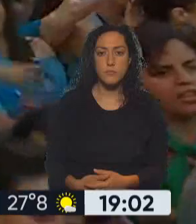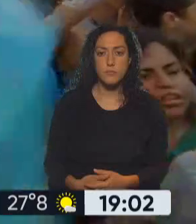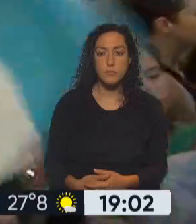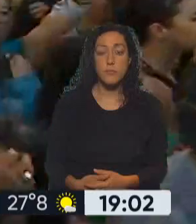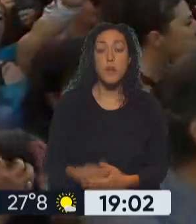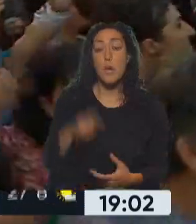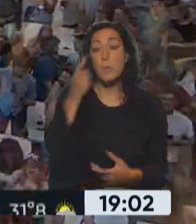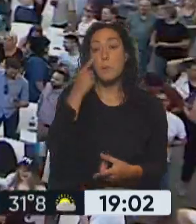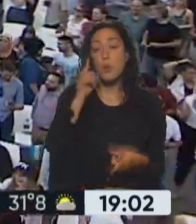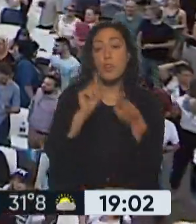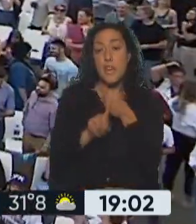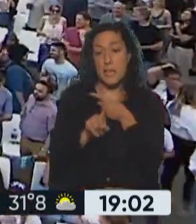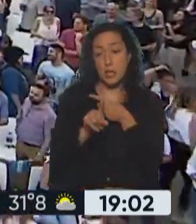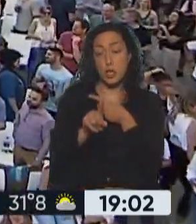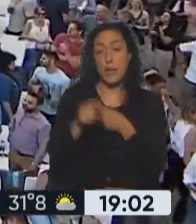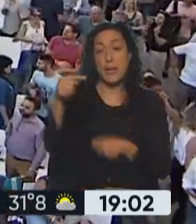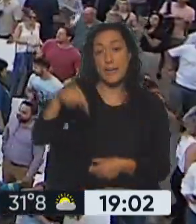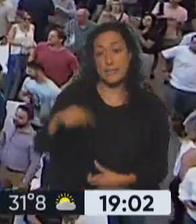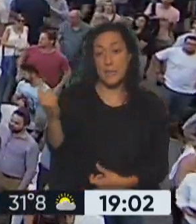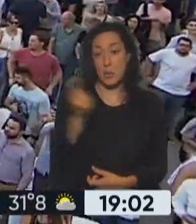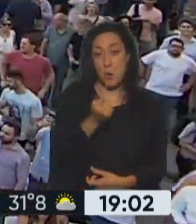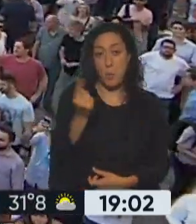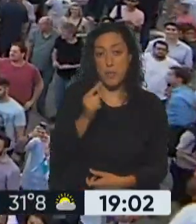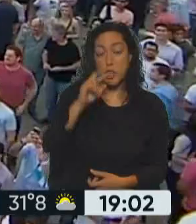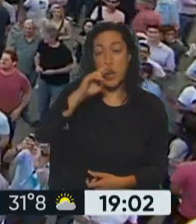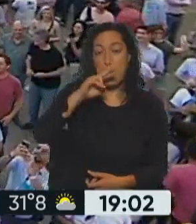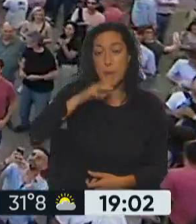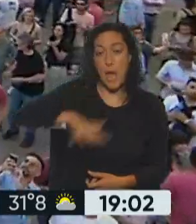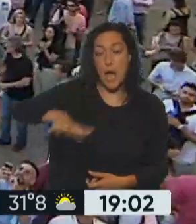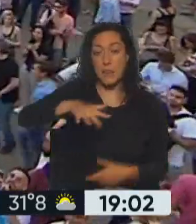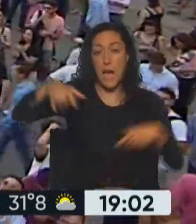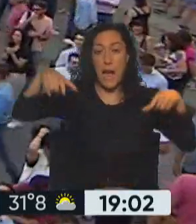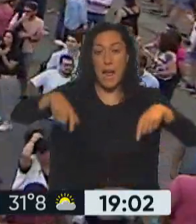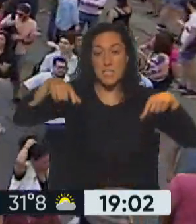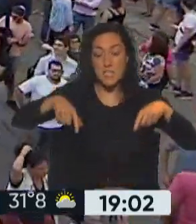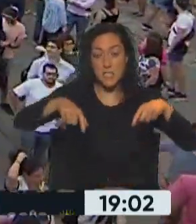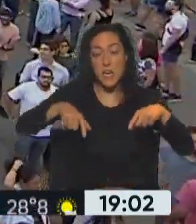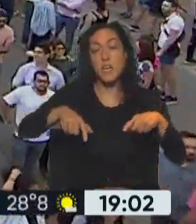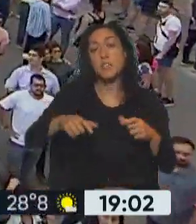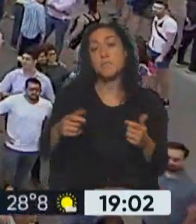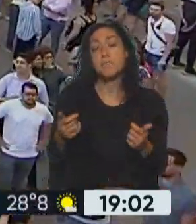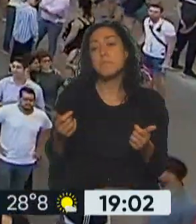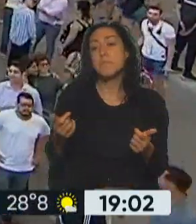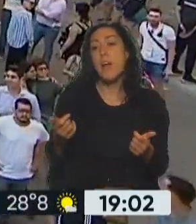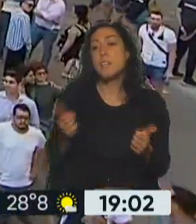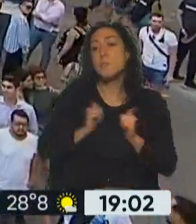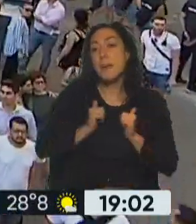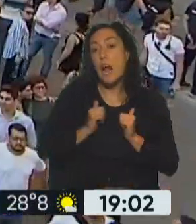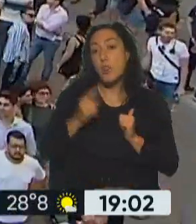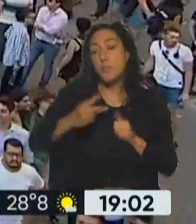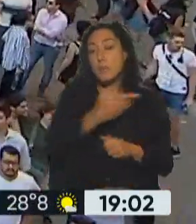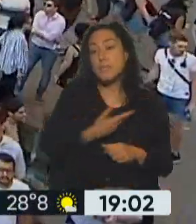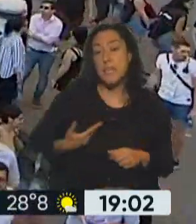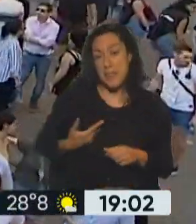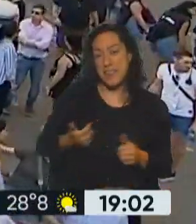Esto es en vivo, así está en este momento en La Plata, el estadio que espera la aparición de la